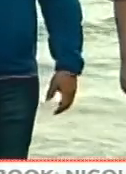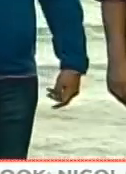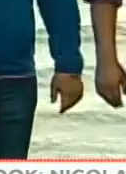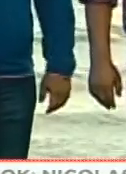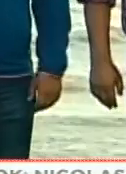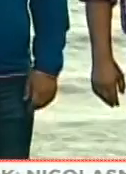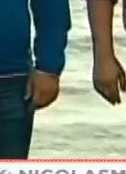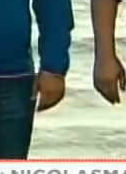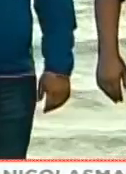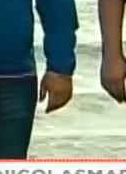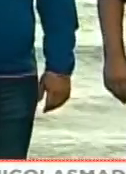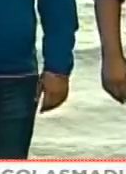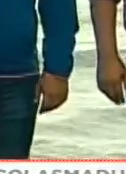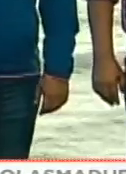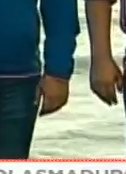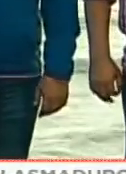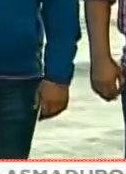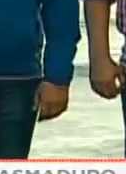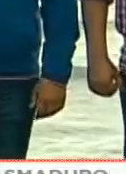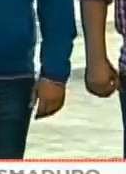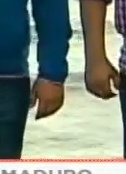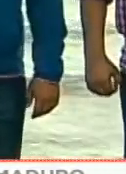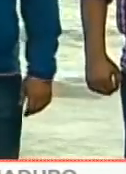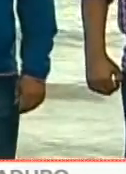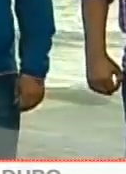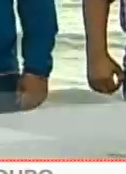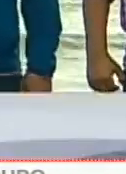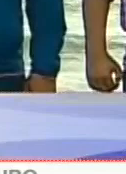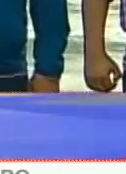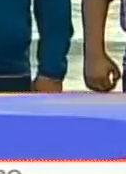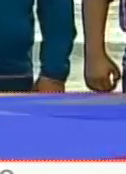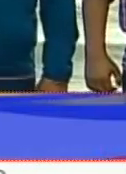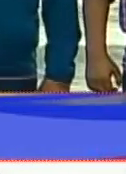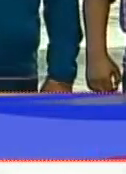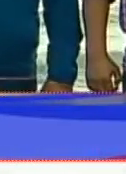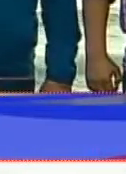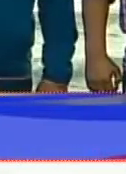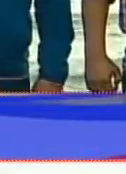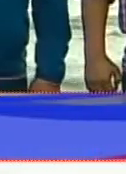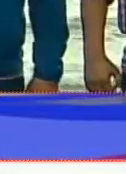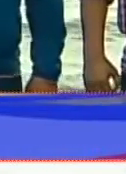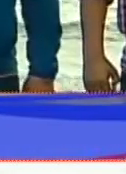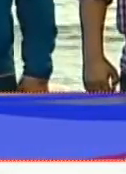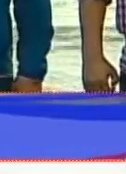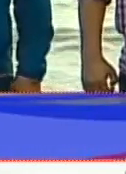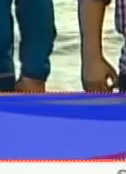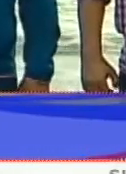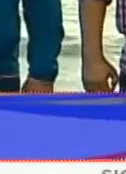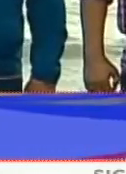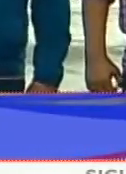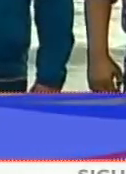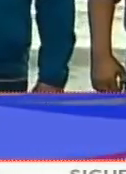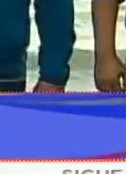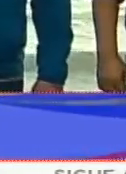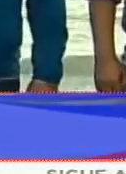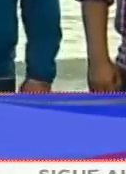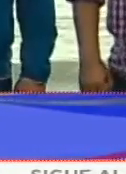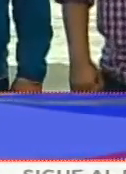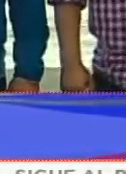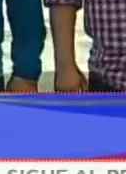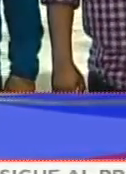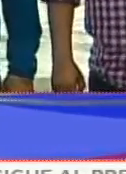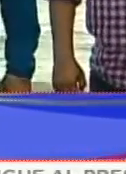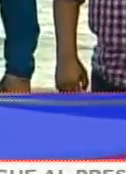bolivariano, patriota, un líder que con su moral, con su ejemplo de humildad, de sencillez, de sacrificio y de trabajo,